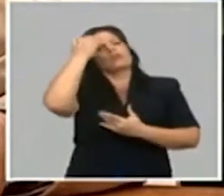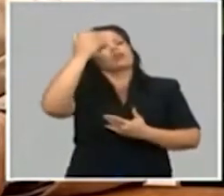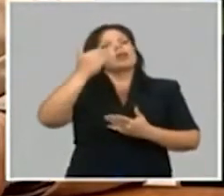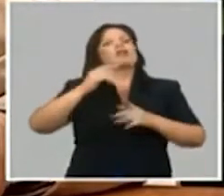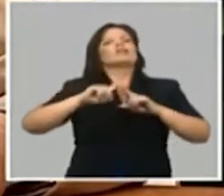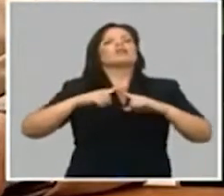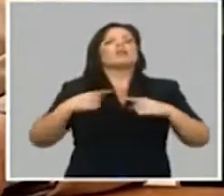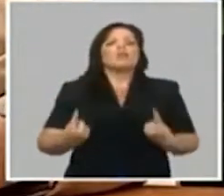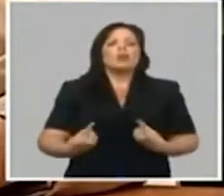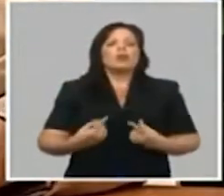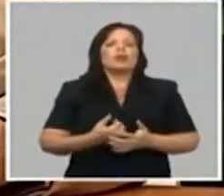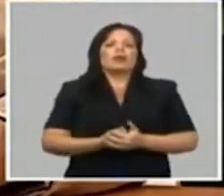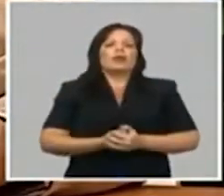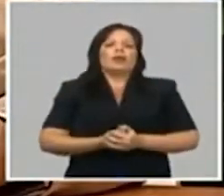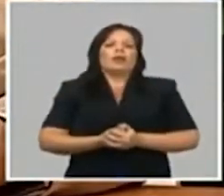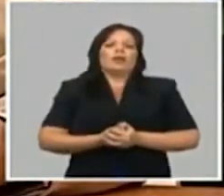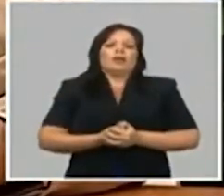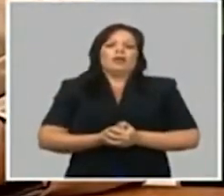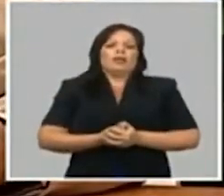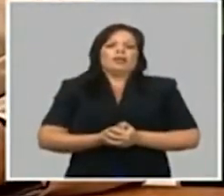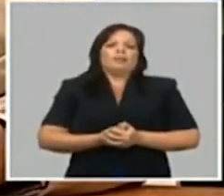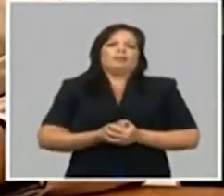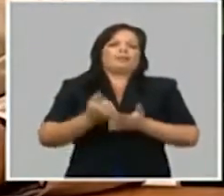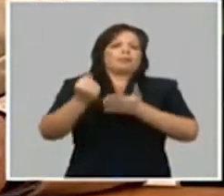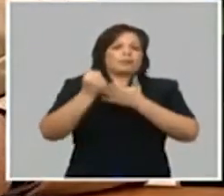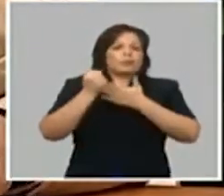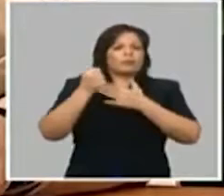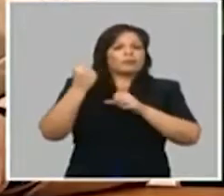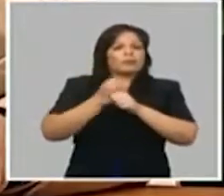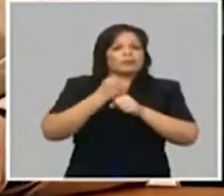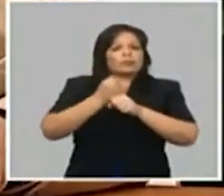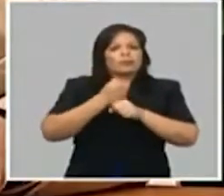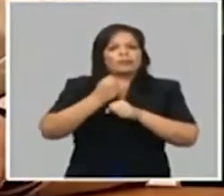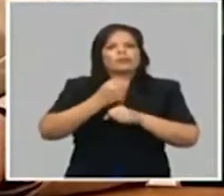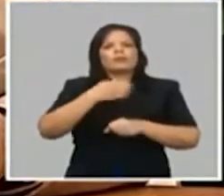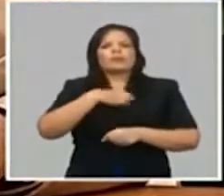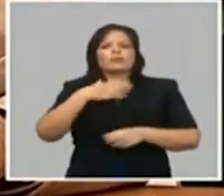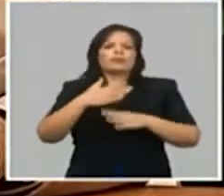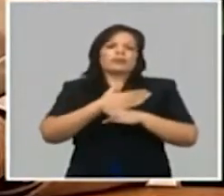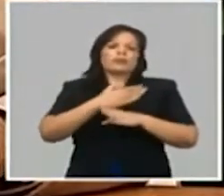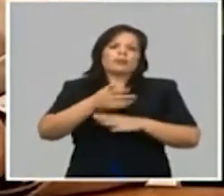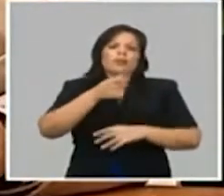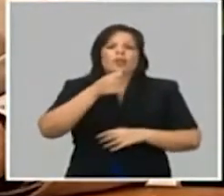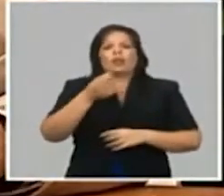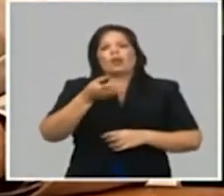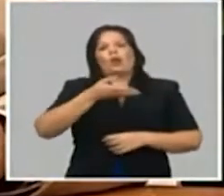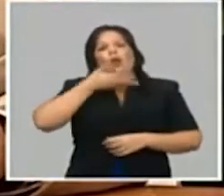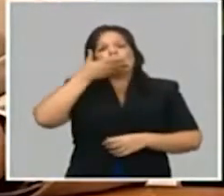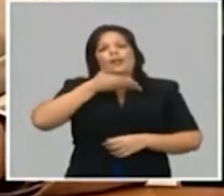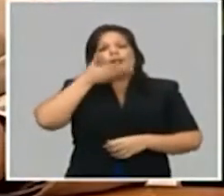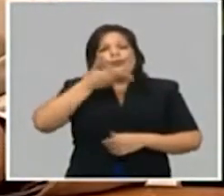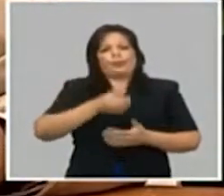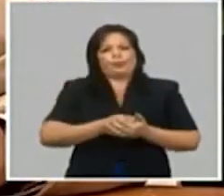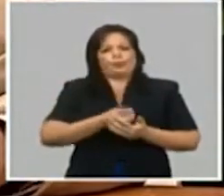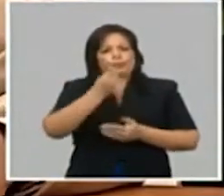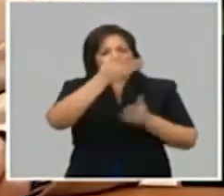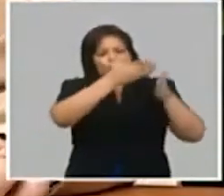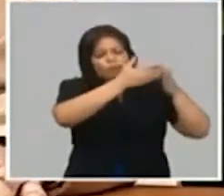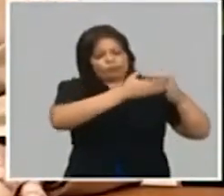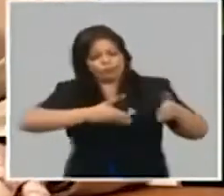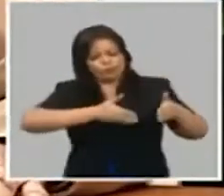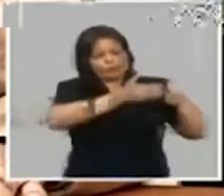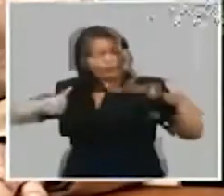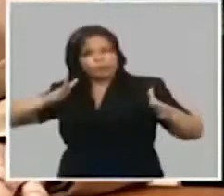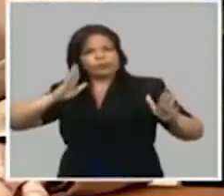nos hacen desarrollar nuestra actividad con sus opiniones. En este tiempo la aduana ha trabajado en